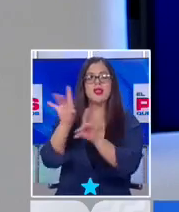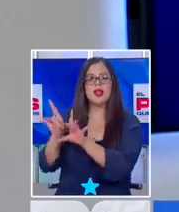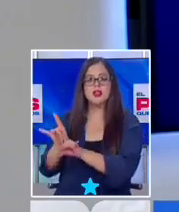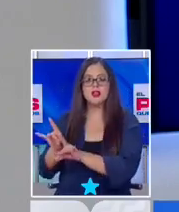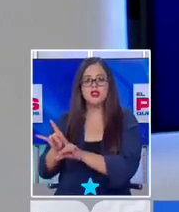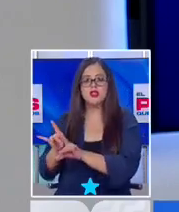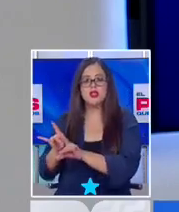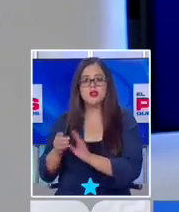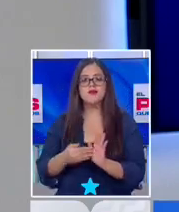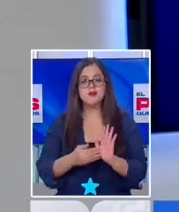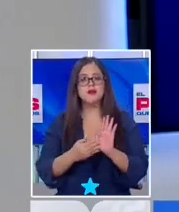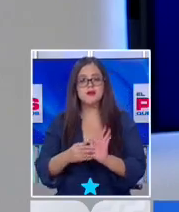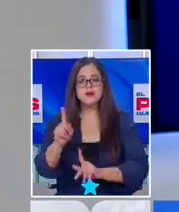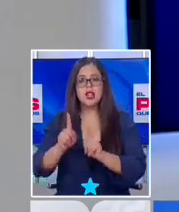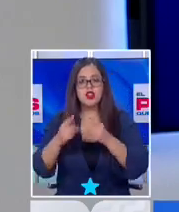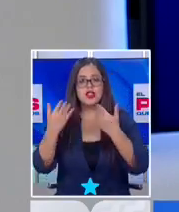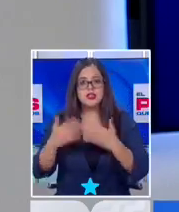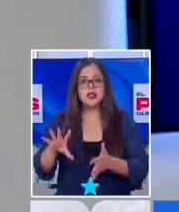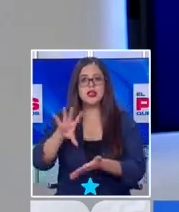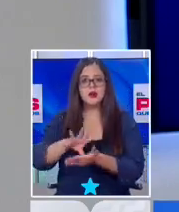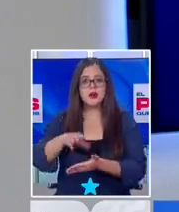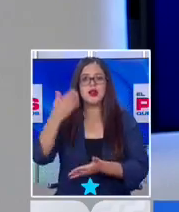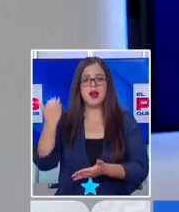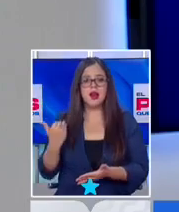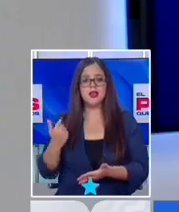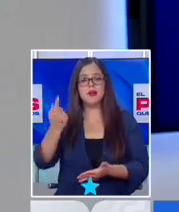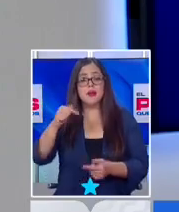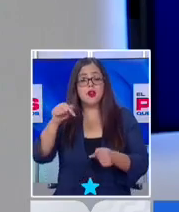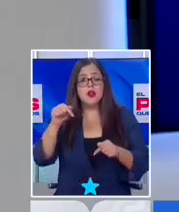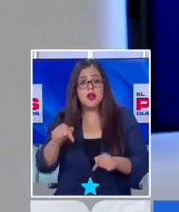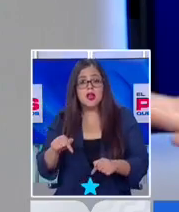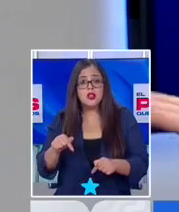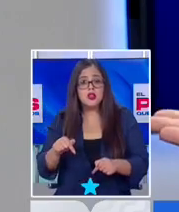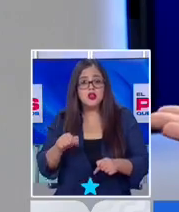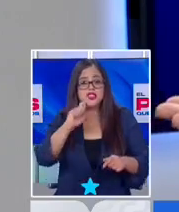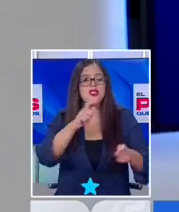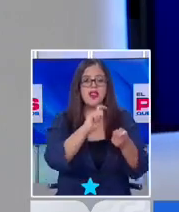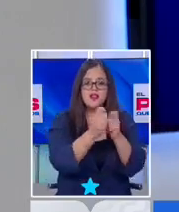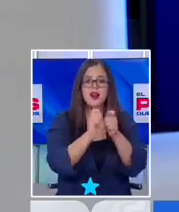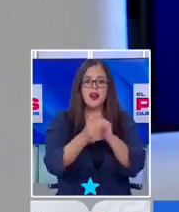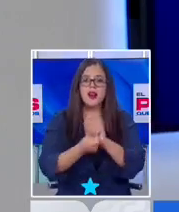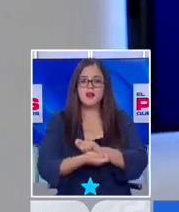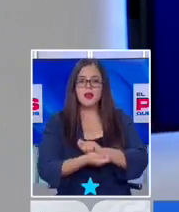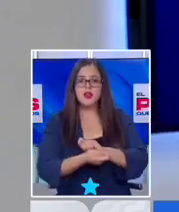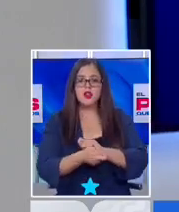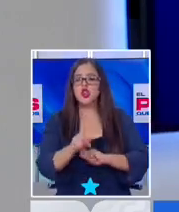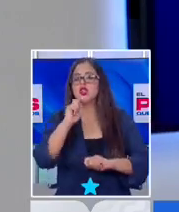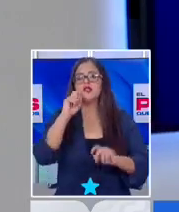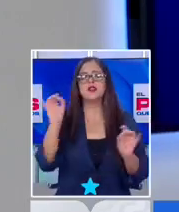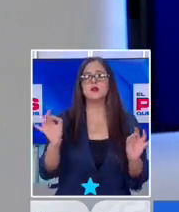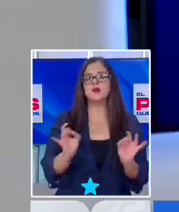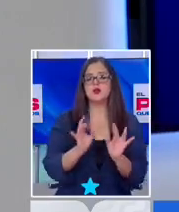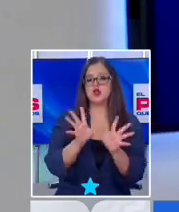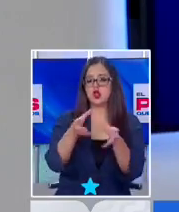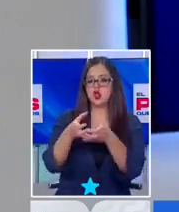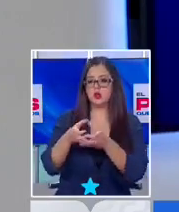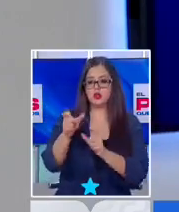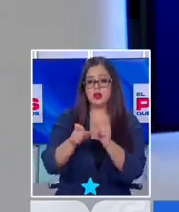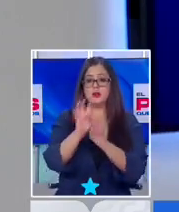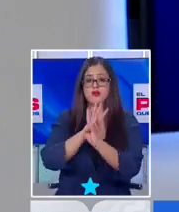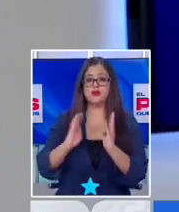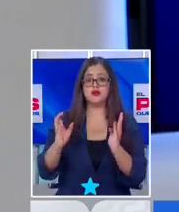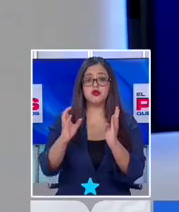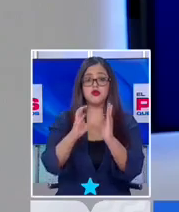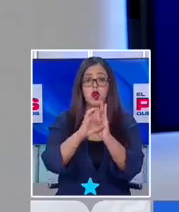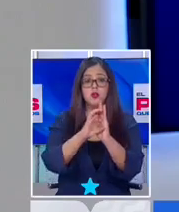cierto el reflejo de algo que estaba pasando en el país en ese momento pero esto es dinámico entonces no quiere decir que las fuerzas que están en la convención se